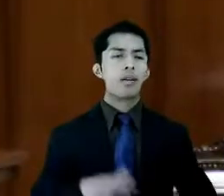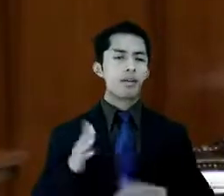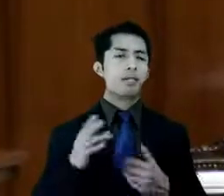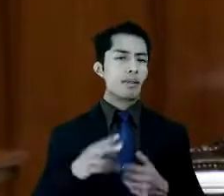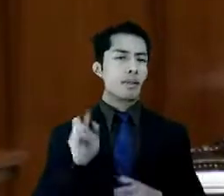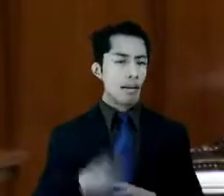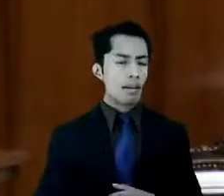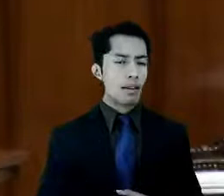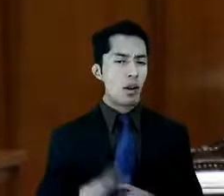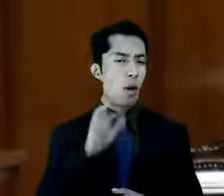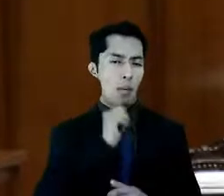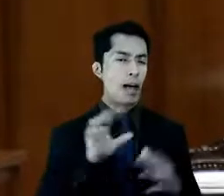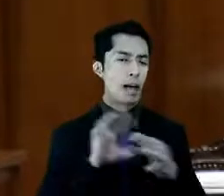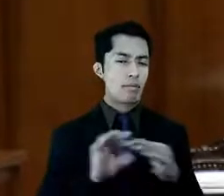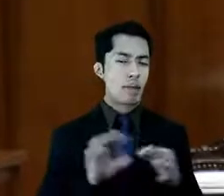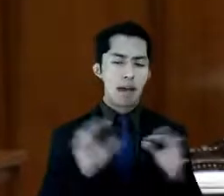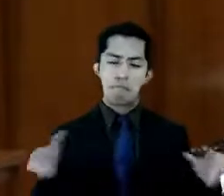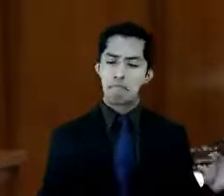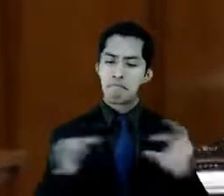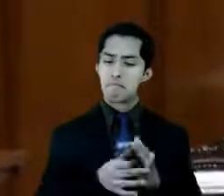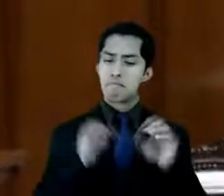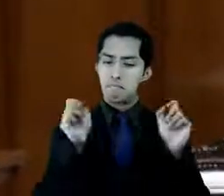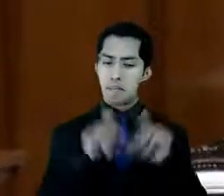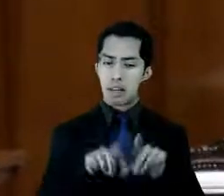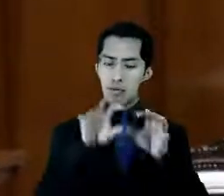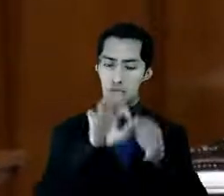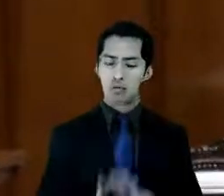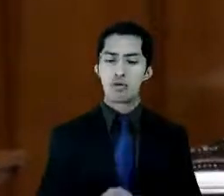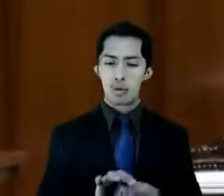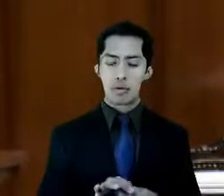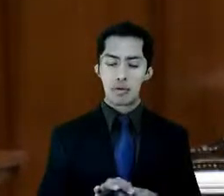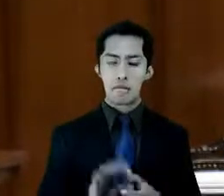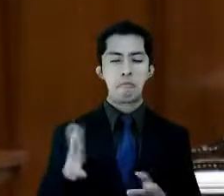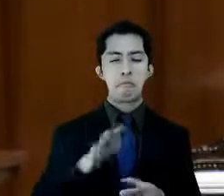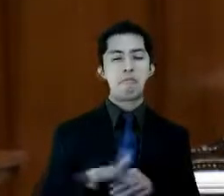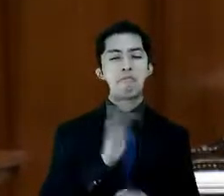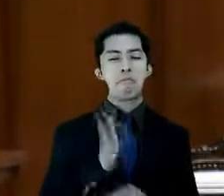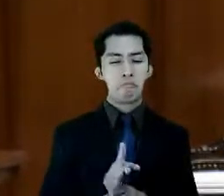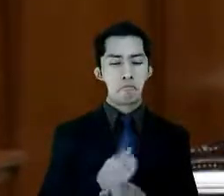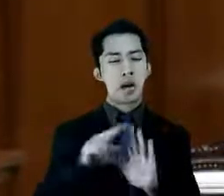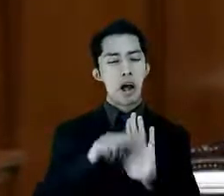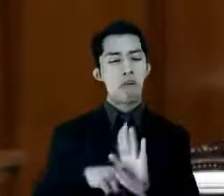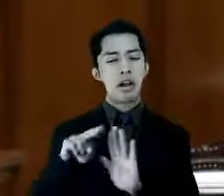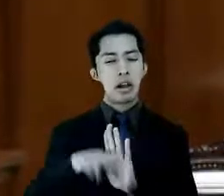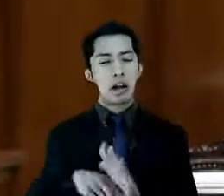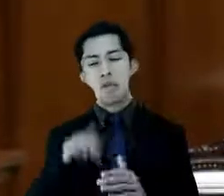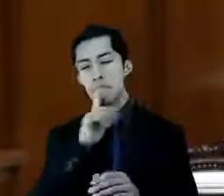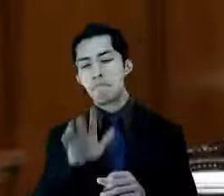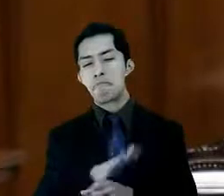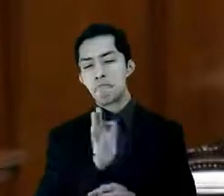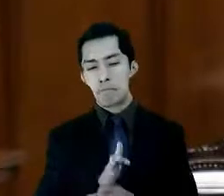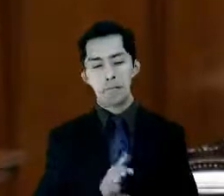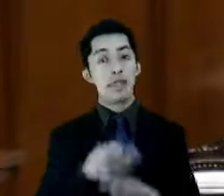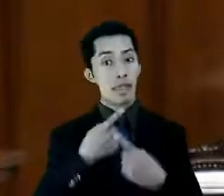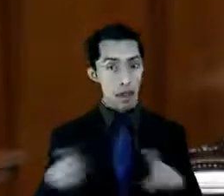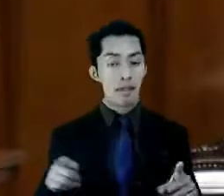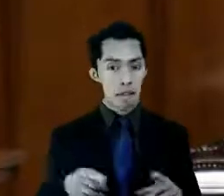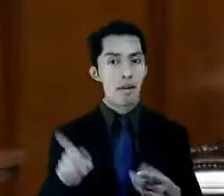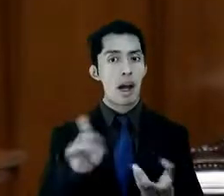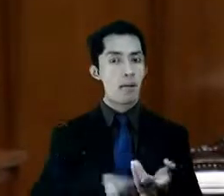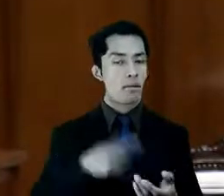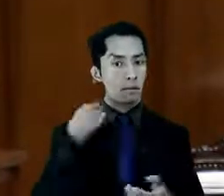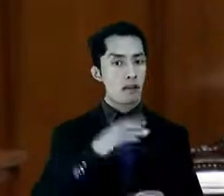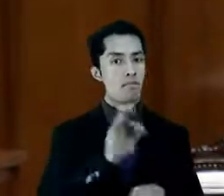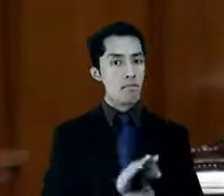hablar de una homologación de manera parcial en marcos normativos que de manera directa influyen en el